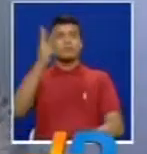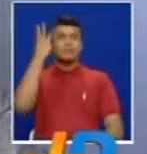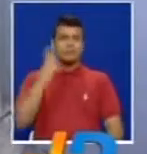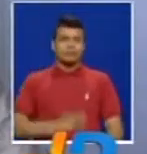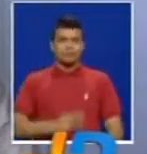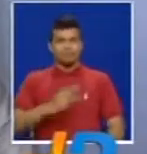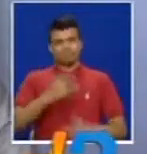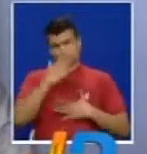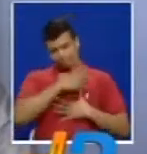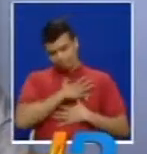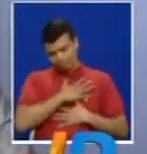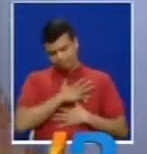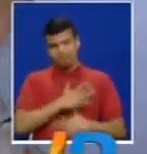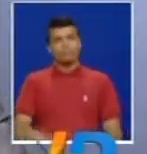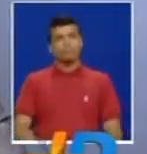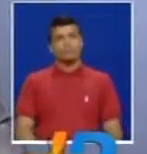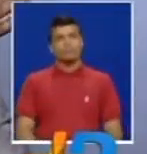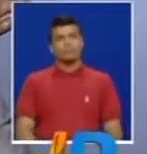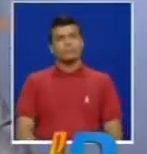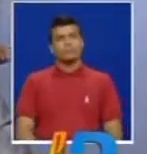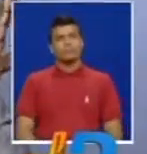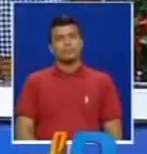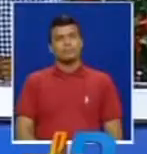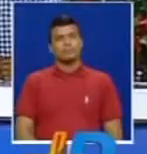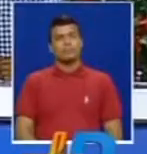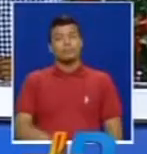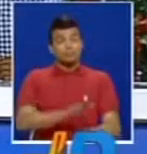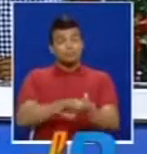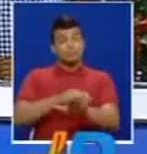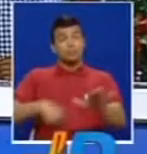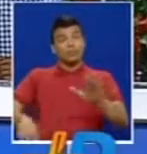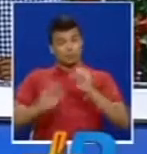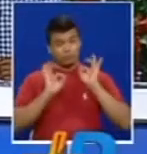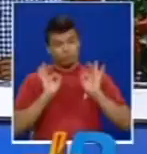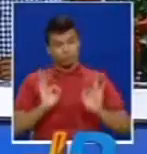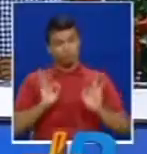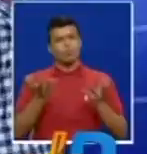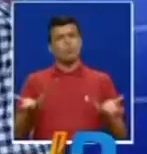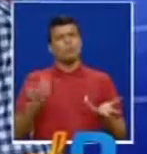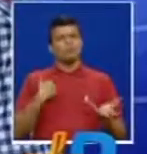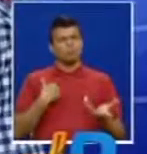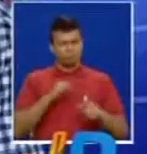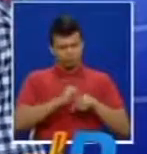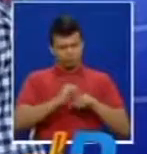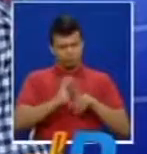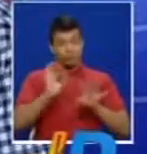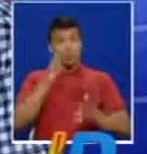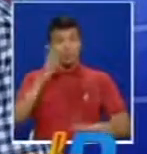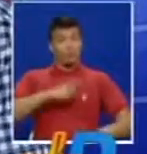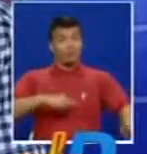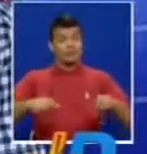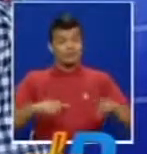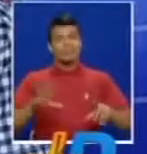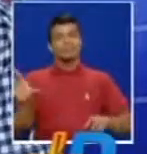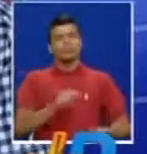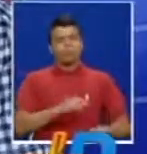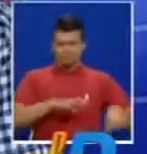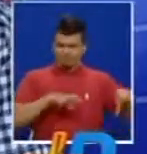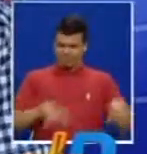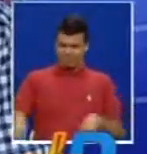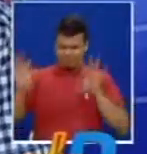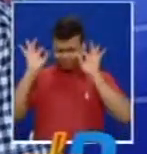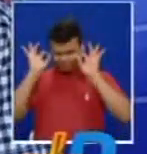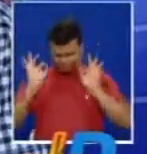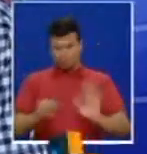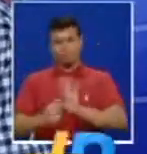mucha disciplina en el Deportivo Cali, los jugadores llegaron puntualmente y todos en forma. Sí, creo que con Lionel hay que marchar, sí o sí. Y